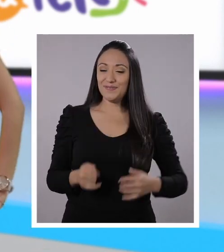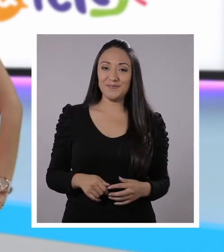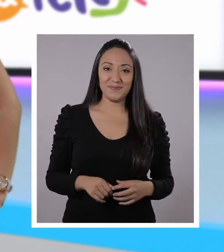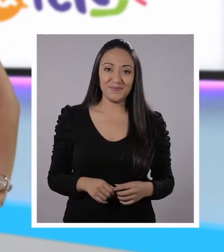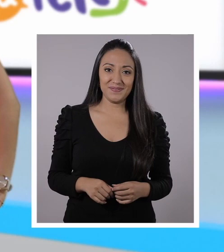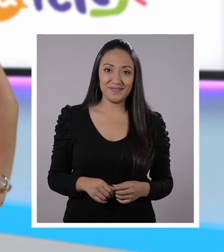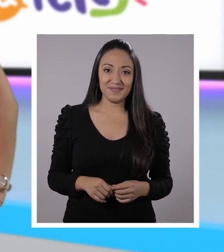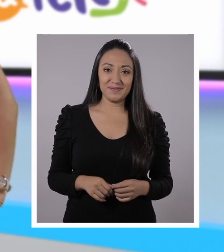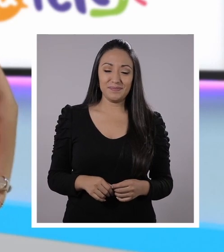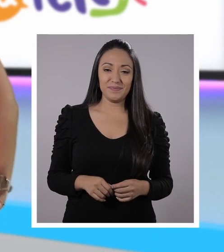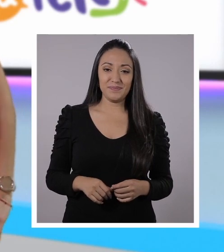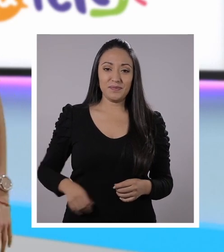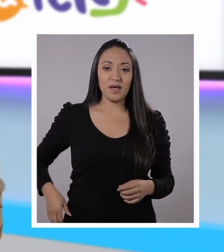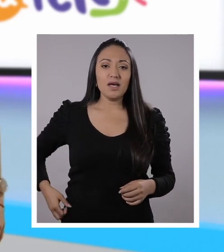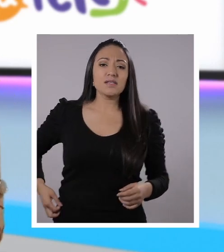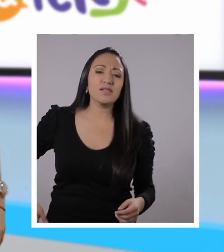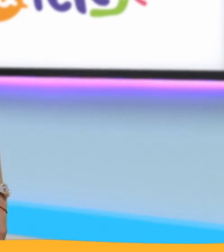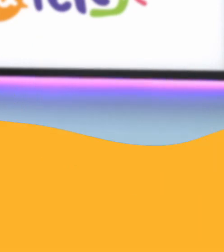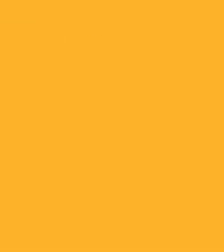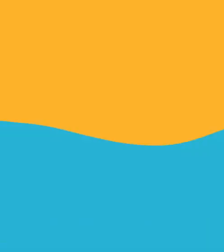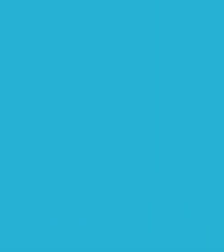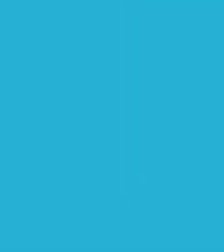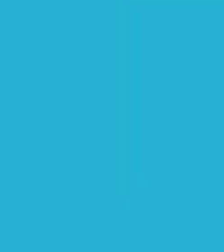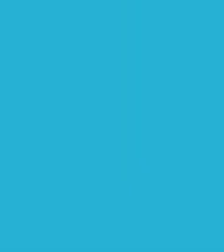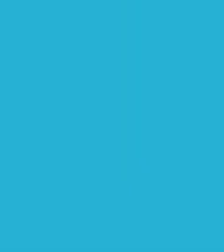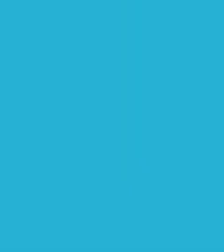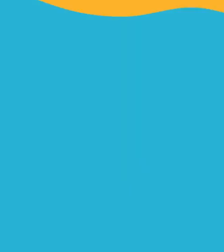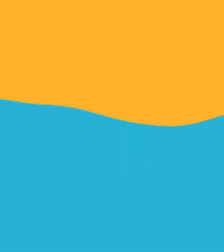ver qué materiales vamos a necesitar el día de hoy.